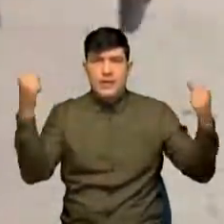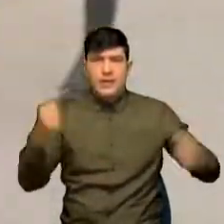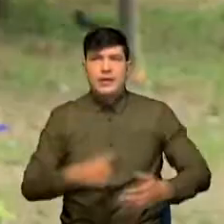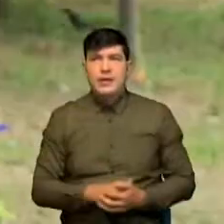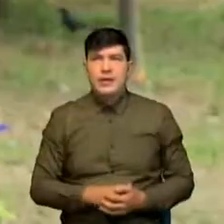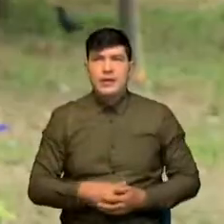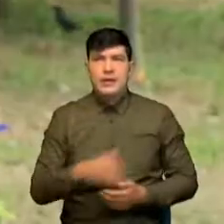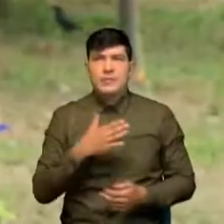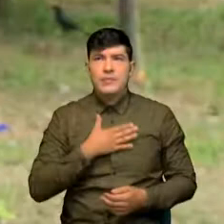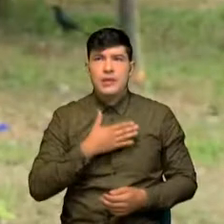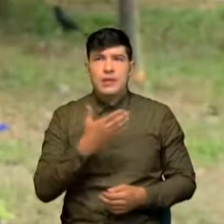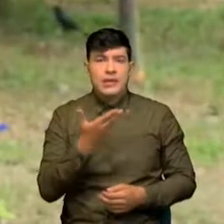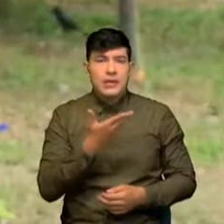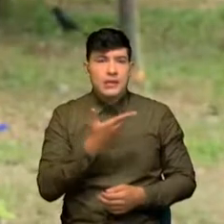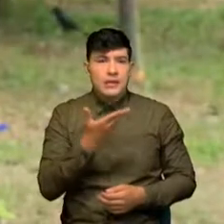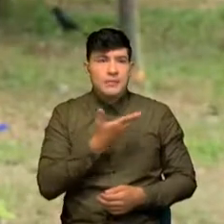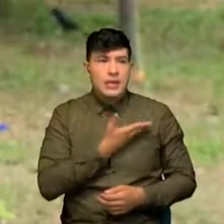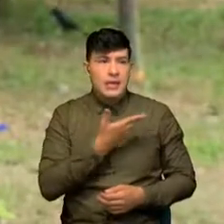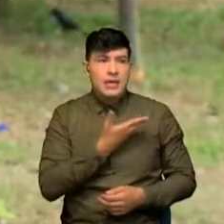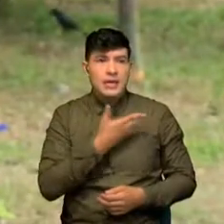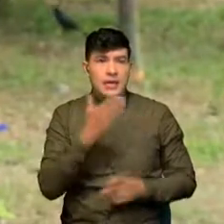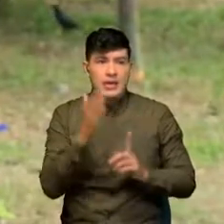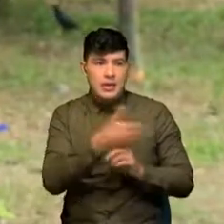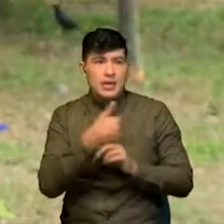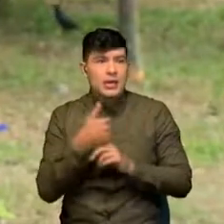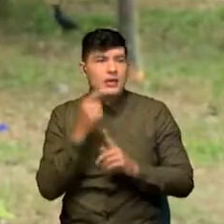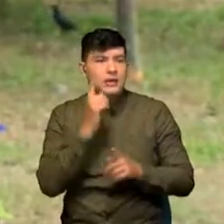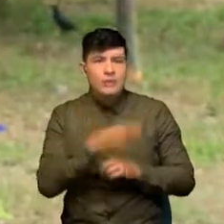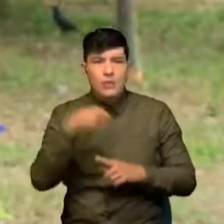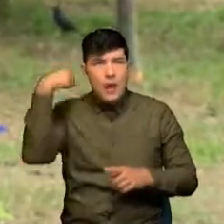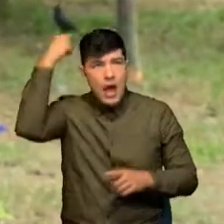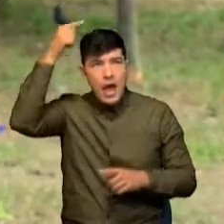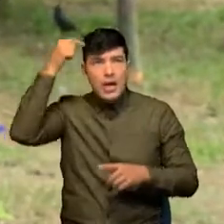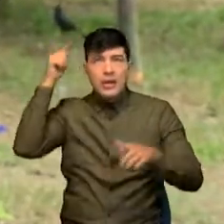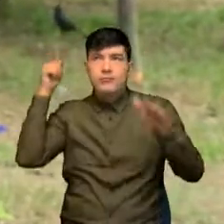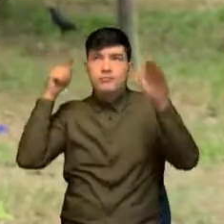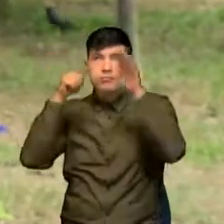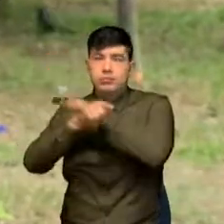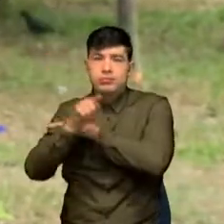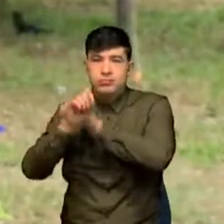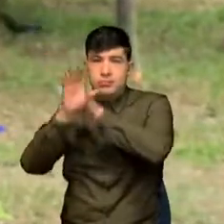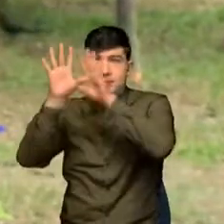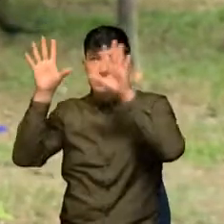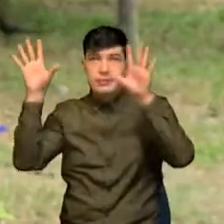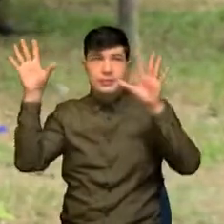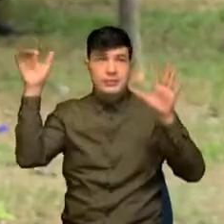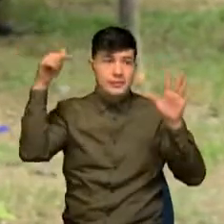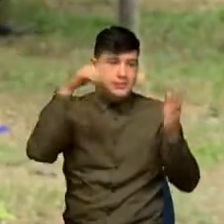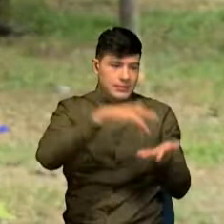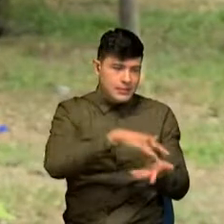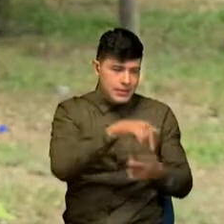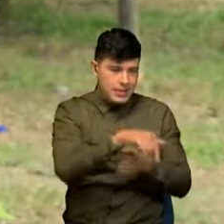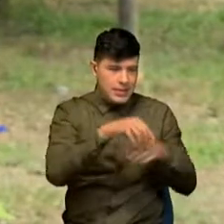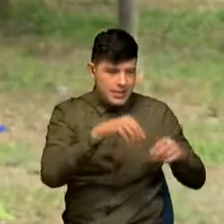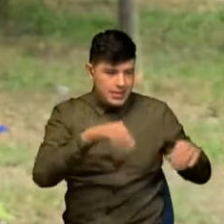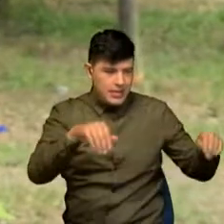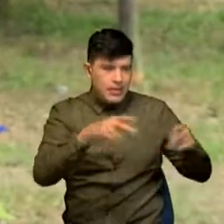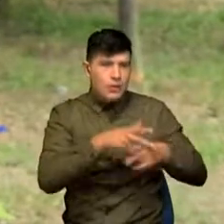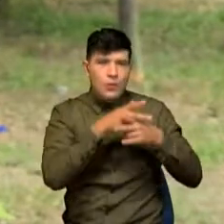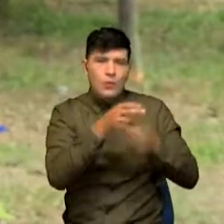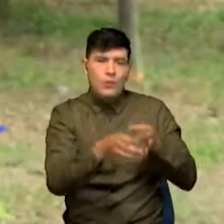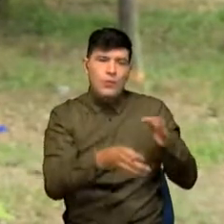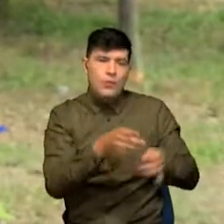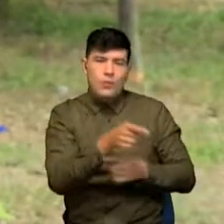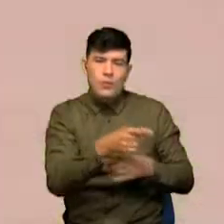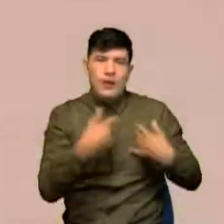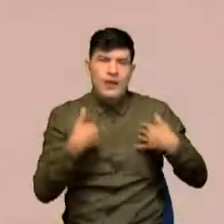un ángel. Digo que ella es un ángel que escapó del cielo para la tierra, para proteger esos seres indefensos